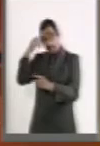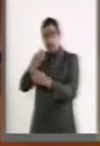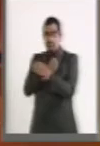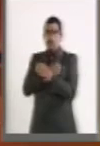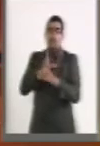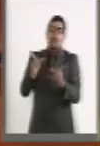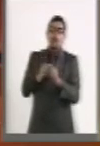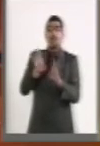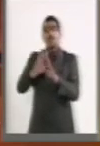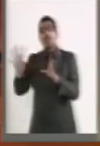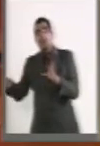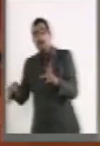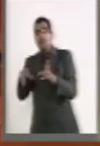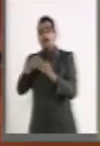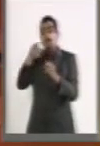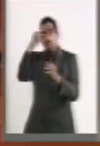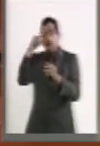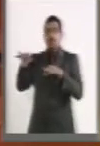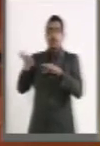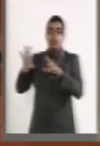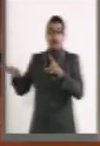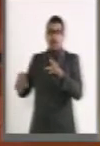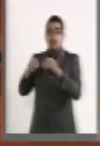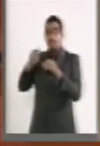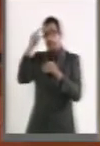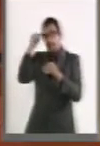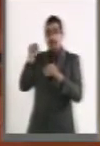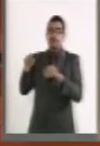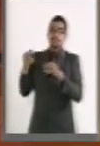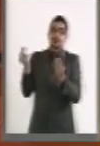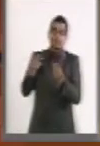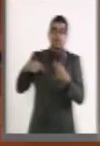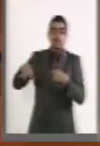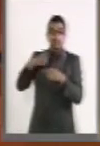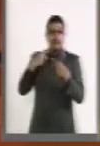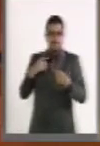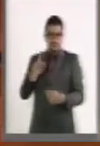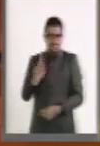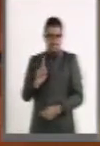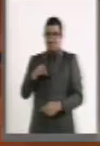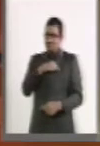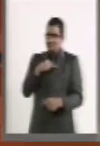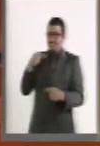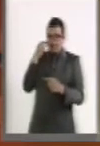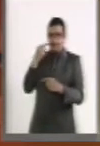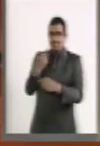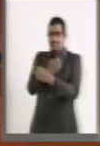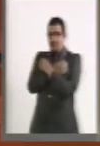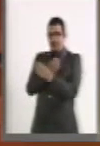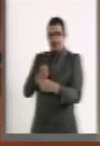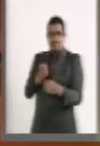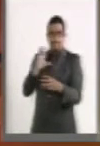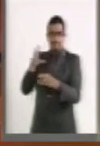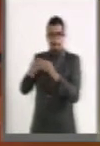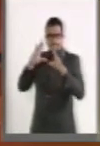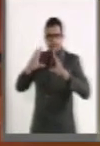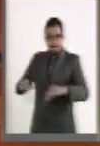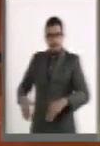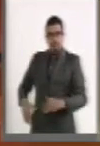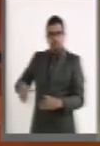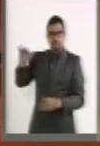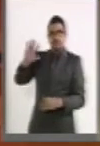medio de adaptación del trabajador a los requerimientos del empleo. Por ello, la educación y la formación a lo largo de la